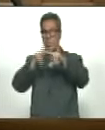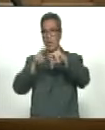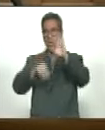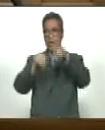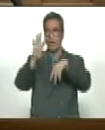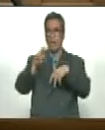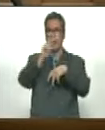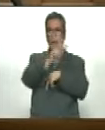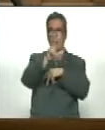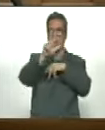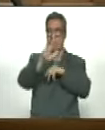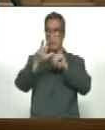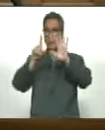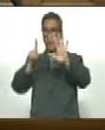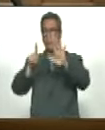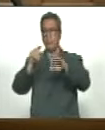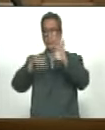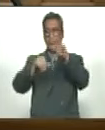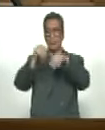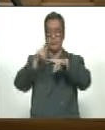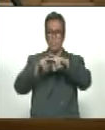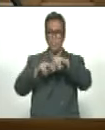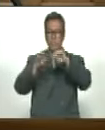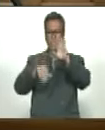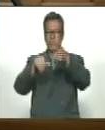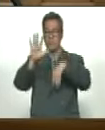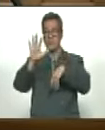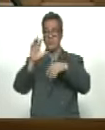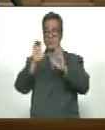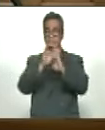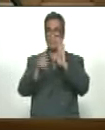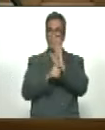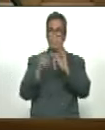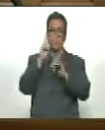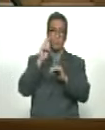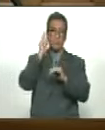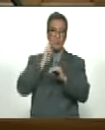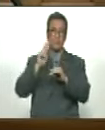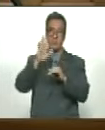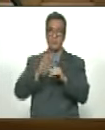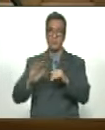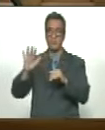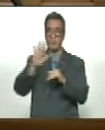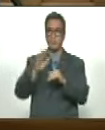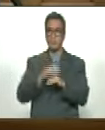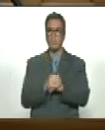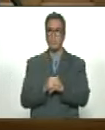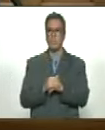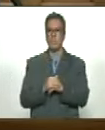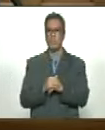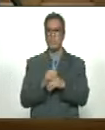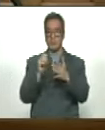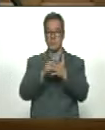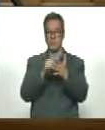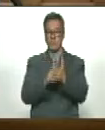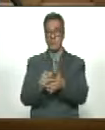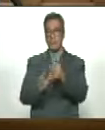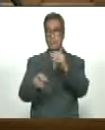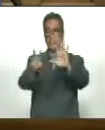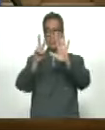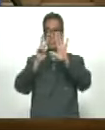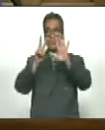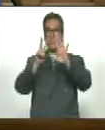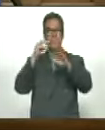y 236, numeral 15, de la Constitución de la República Bolivariana de Venezuela. Punto número